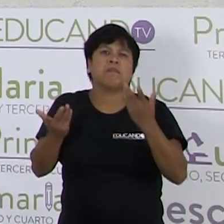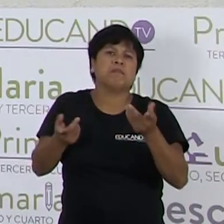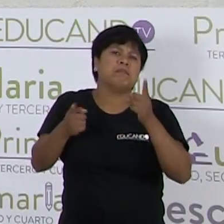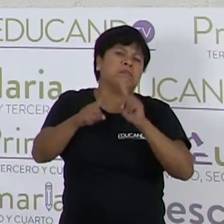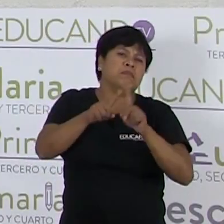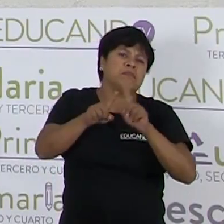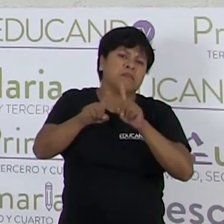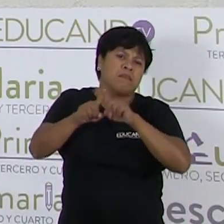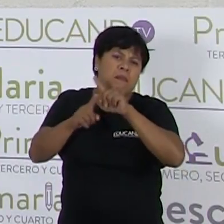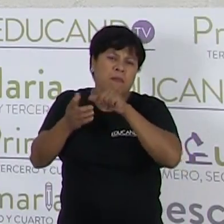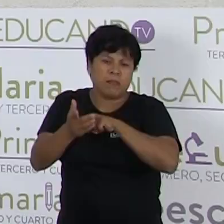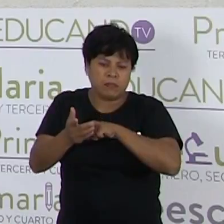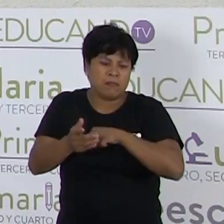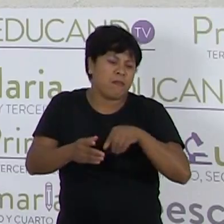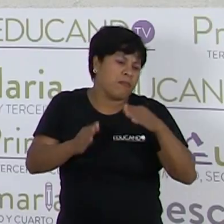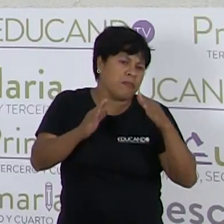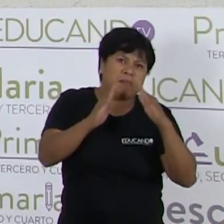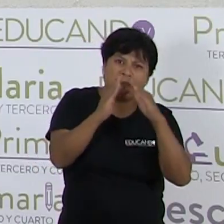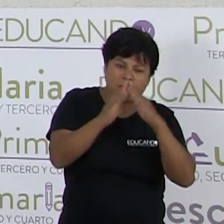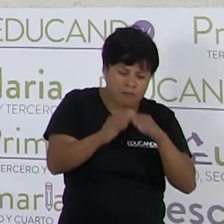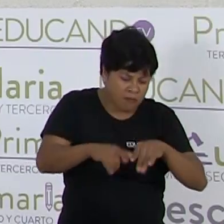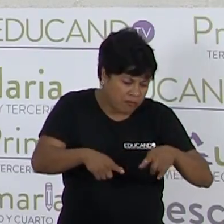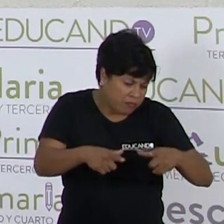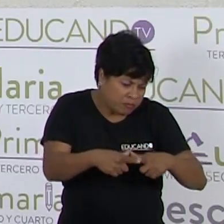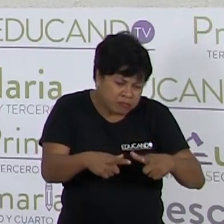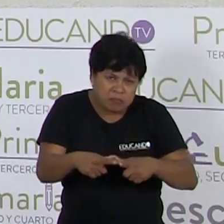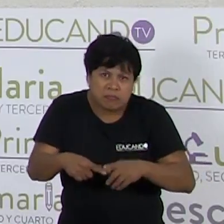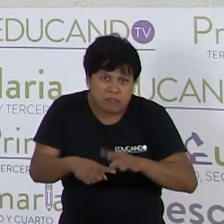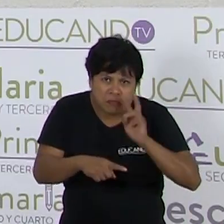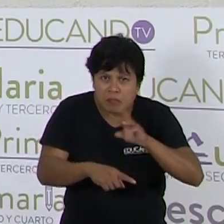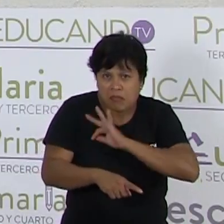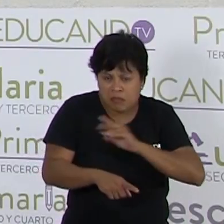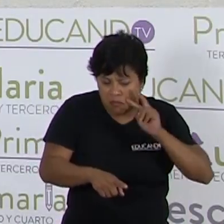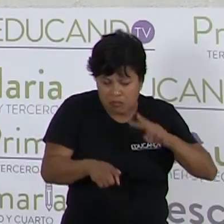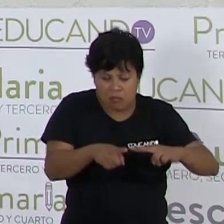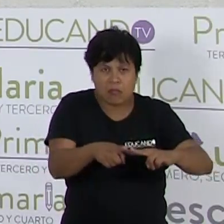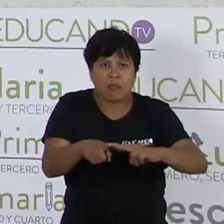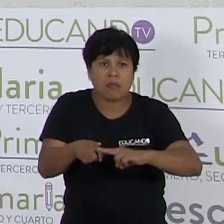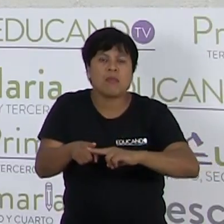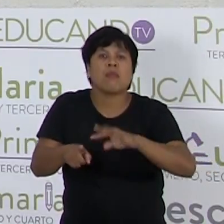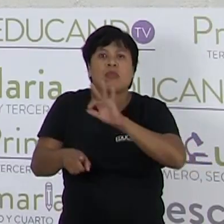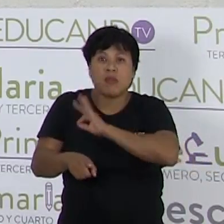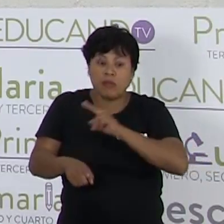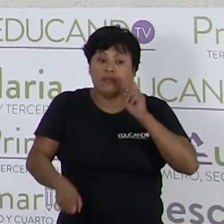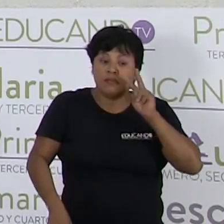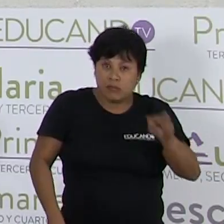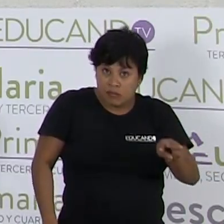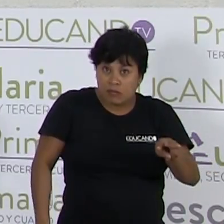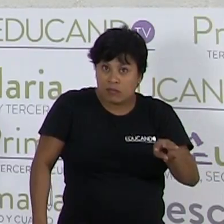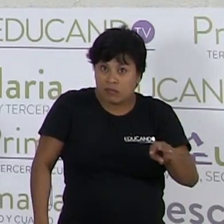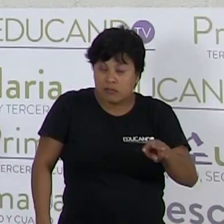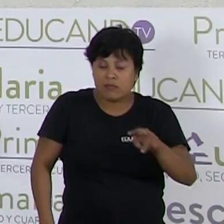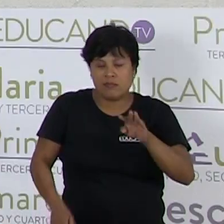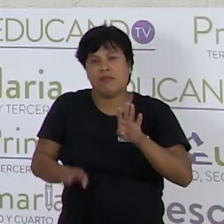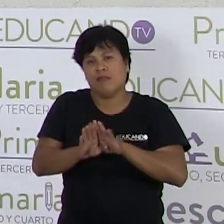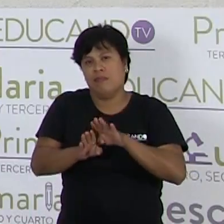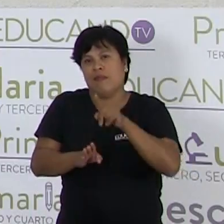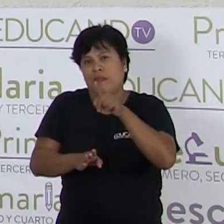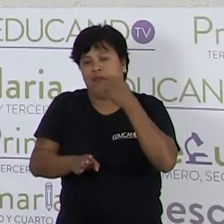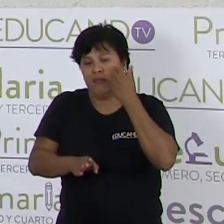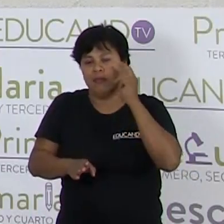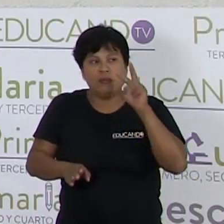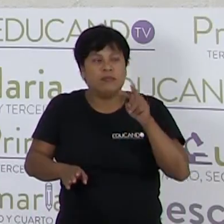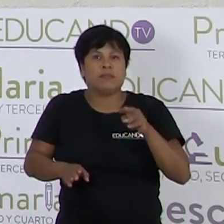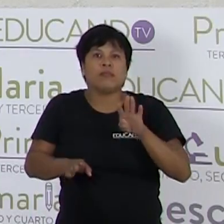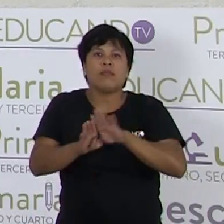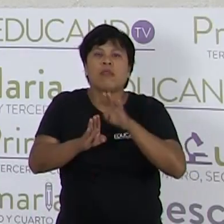incluso en los pisos de tu casa, ¿sí? Ahí los puedes ir viendo para que tú tengas